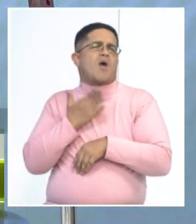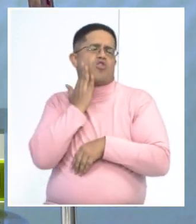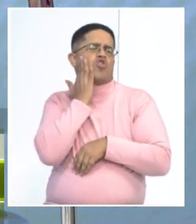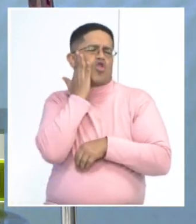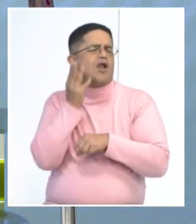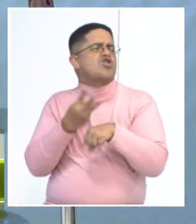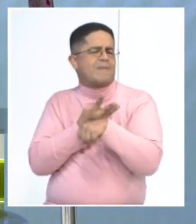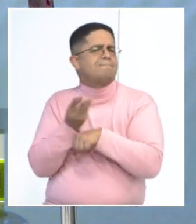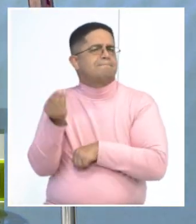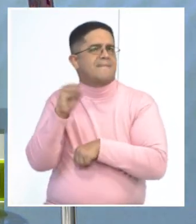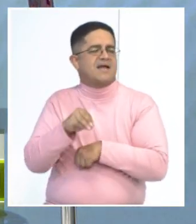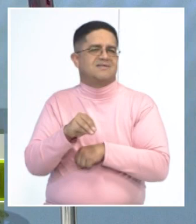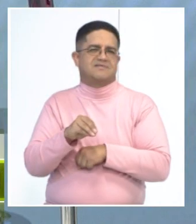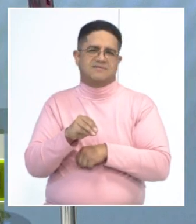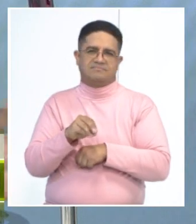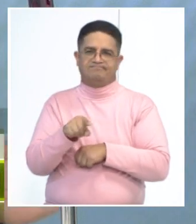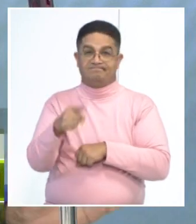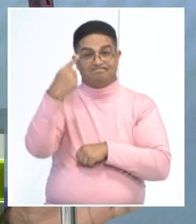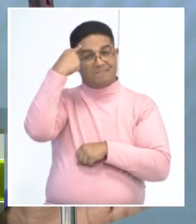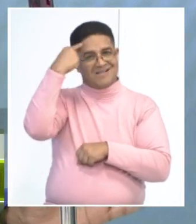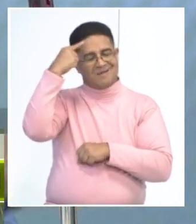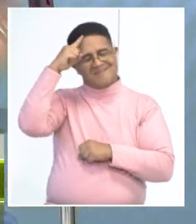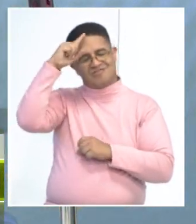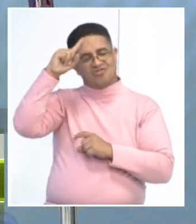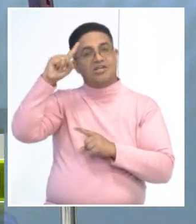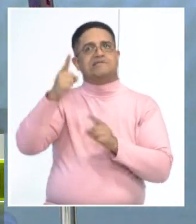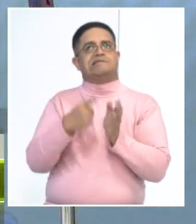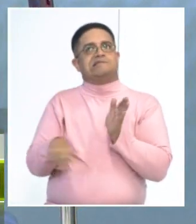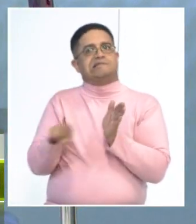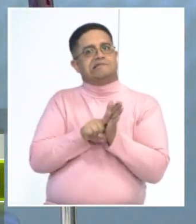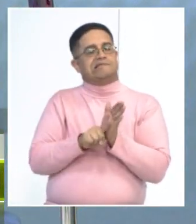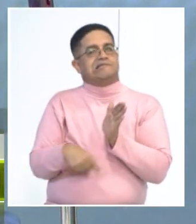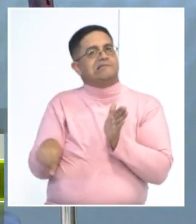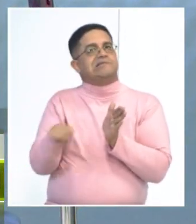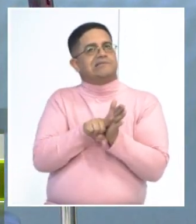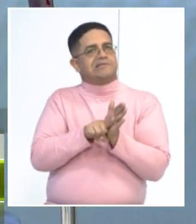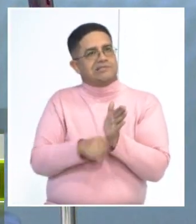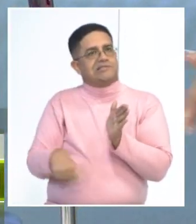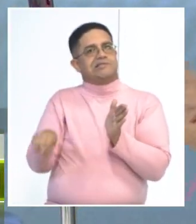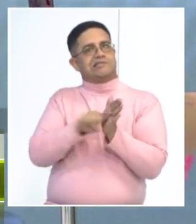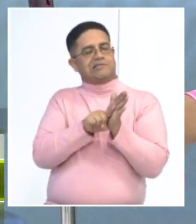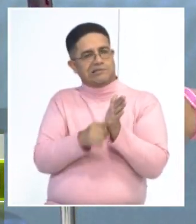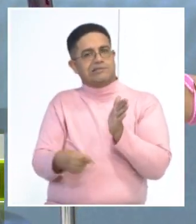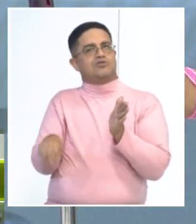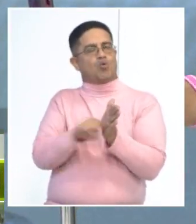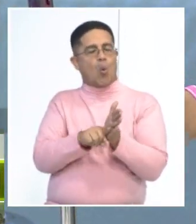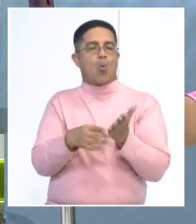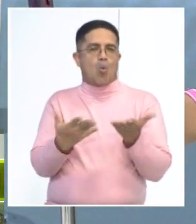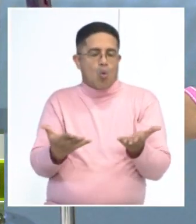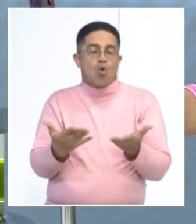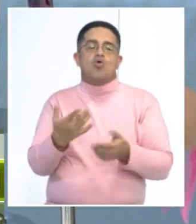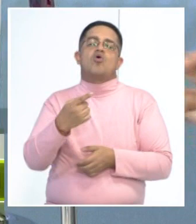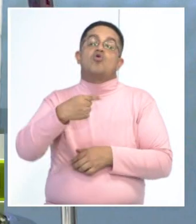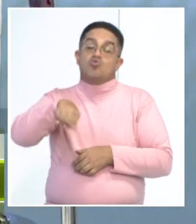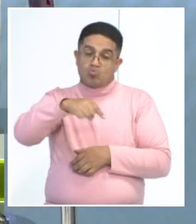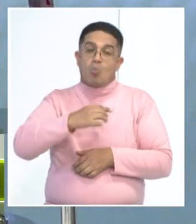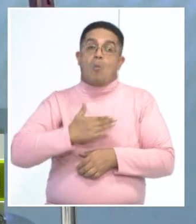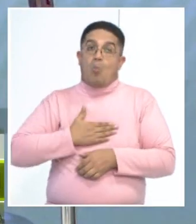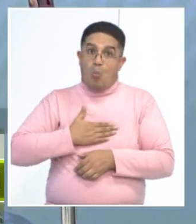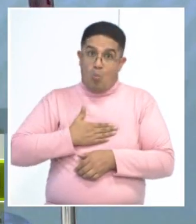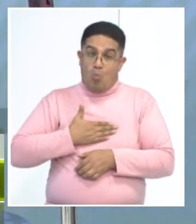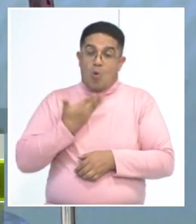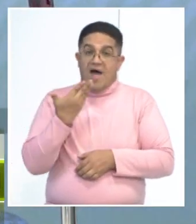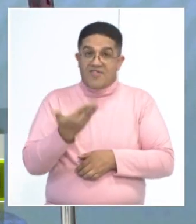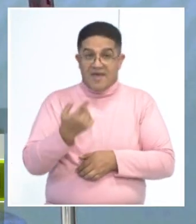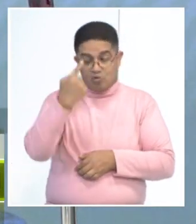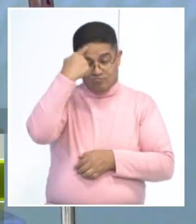decir, nosotros le decimos a eso pensamientos rumiantes o que te quedas dentro de un bucle de pensamiento. Nosotros podemos hacer